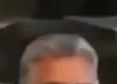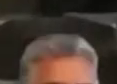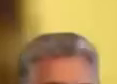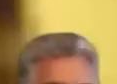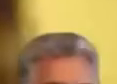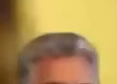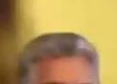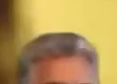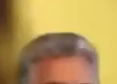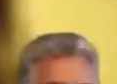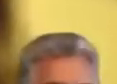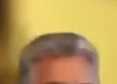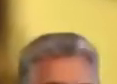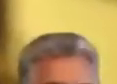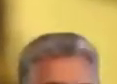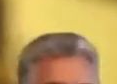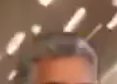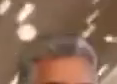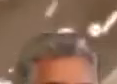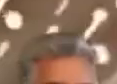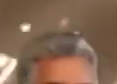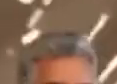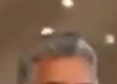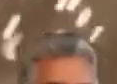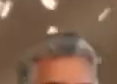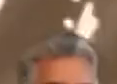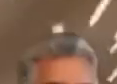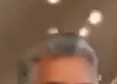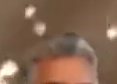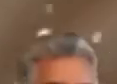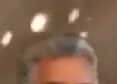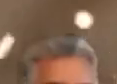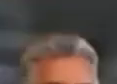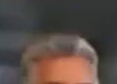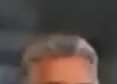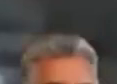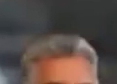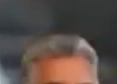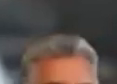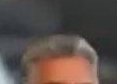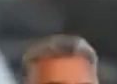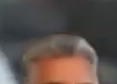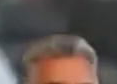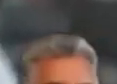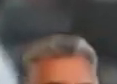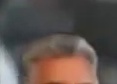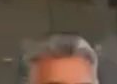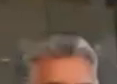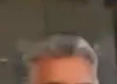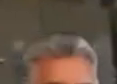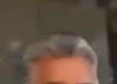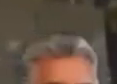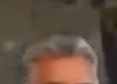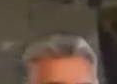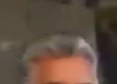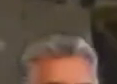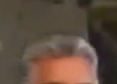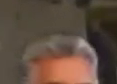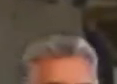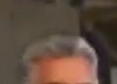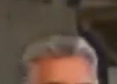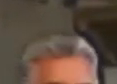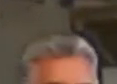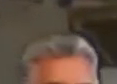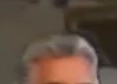servicios más dinámica, creando un clima propicio para la inversión. Para el Sistema de Noticias de TV Guanajuato,